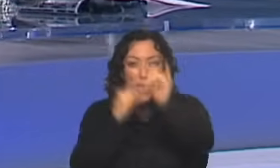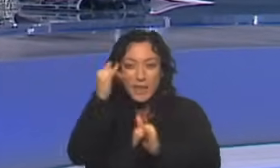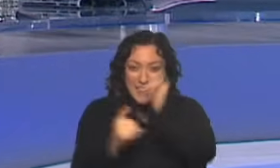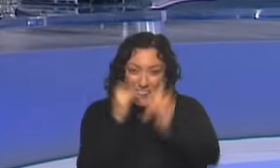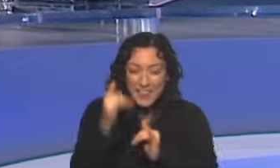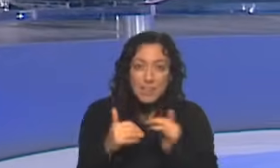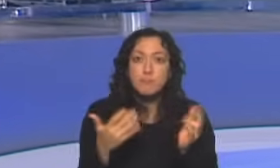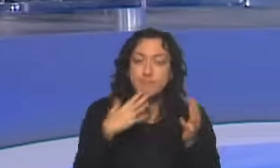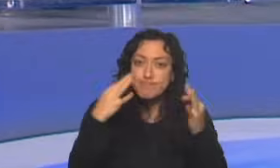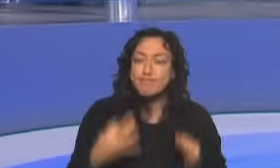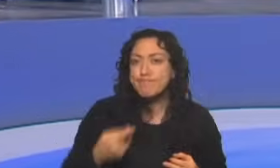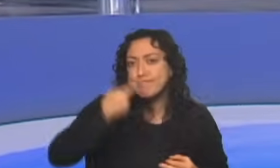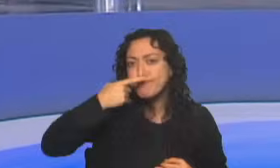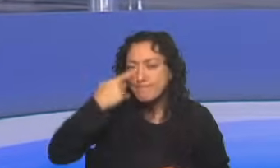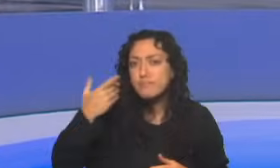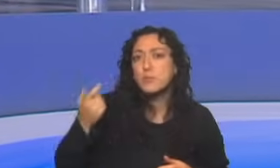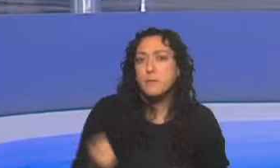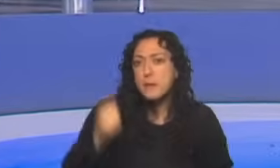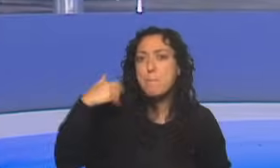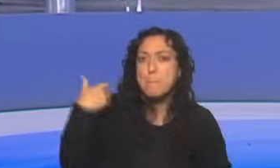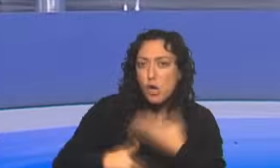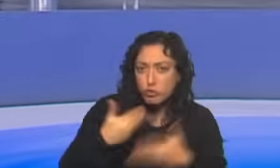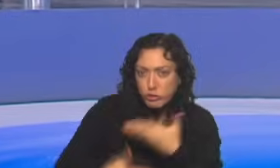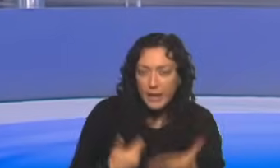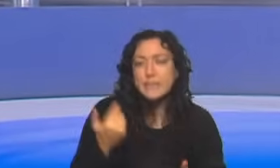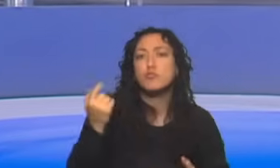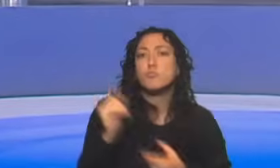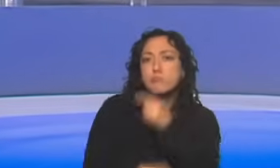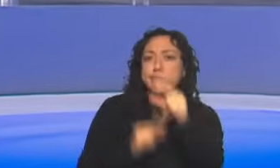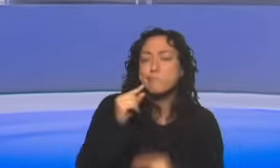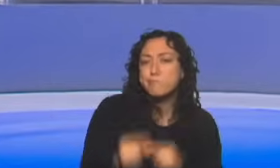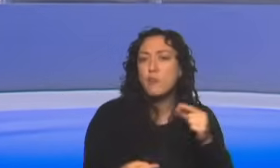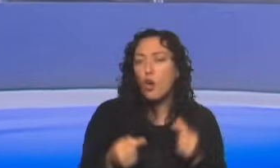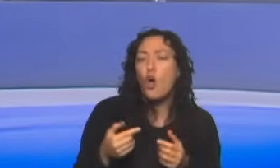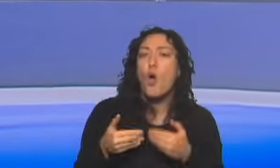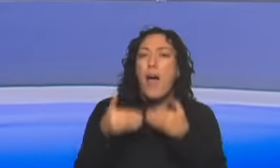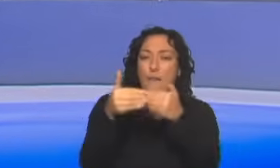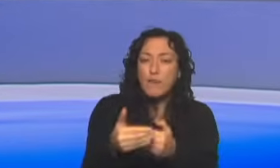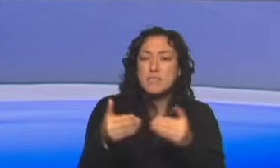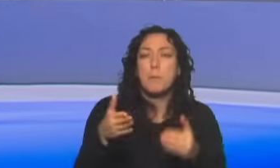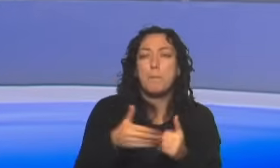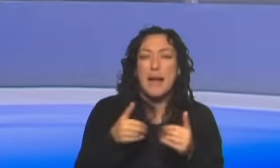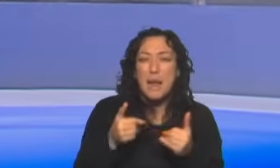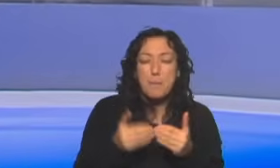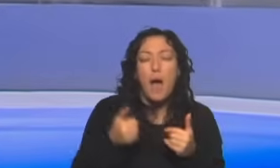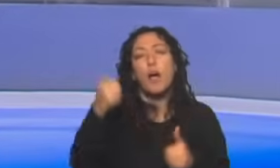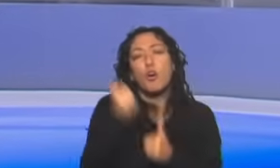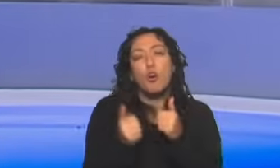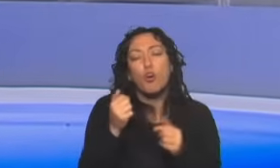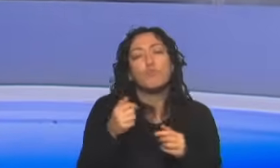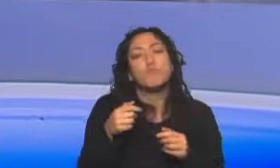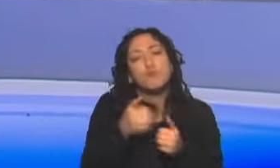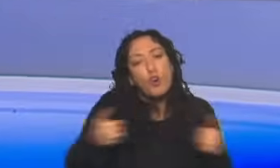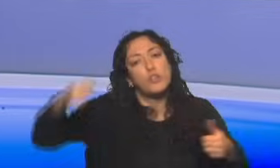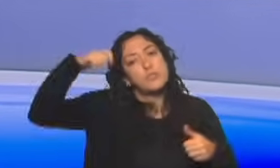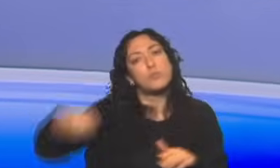por cierto, es muy interesante todo el proceso judicial, cómo fue avanzando o no en la Corte Suprema de Panamá y cómo fueron, bueno,